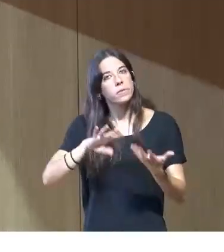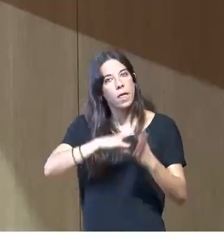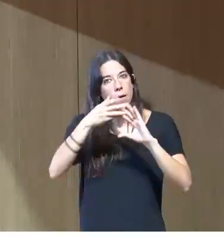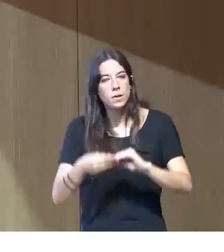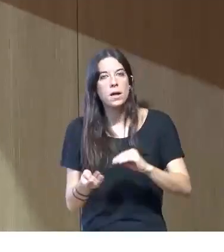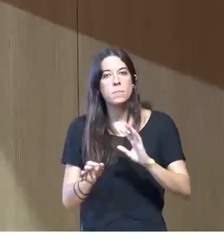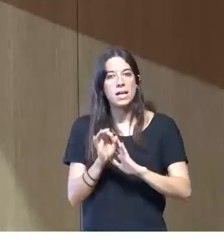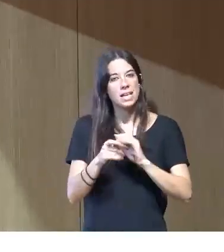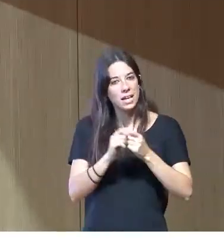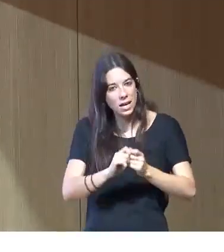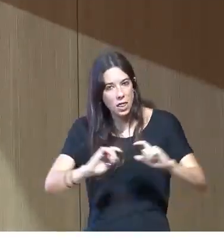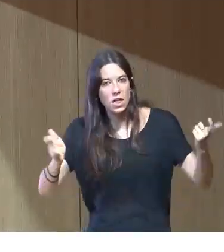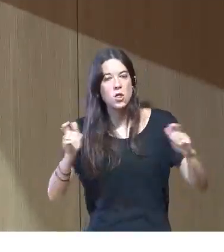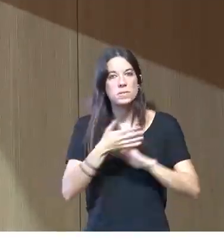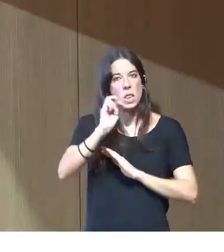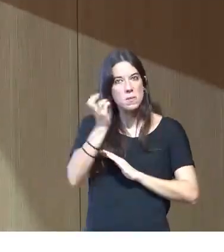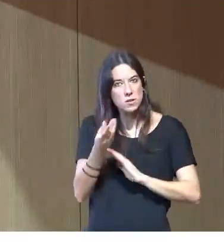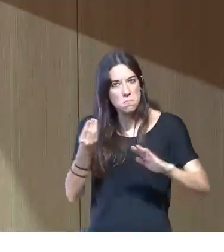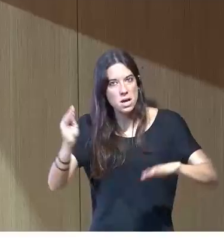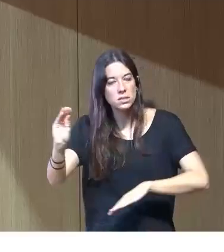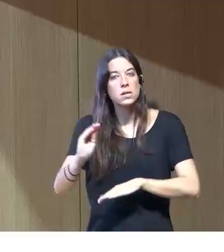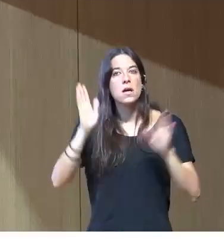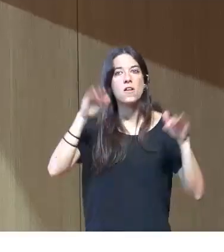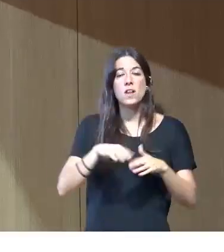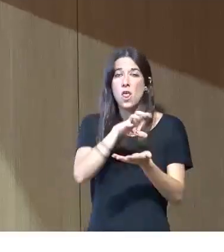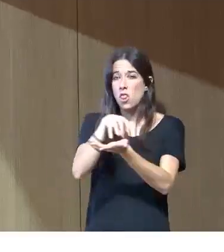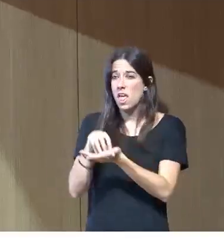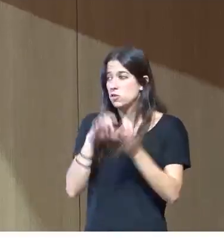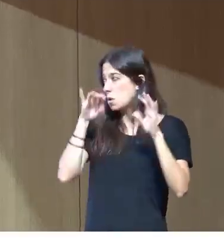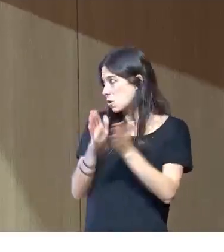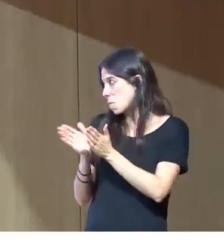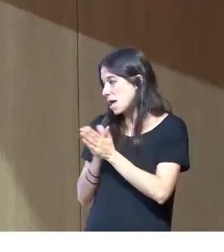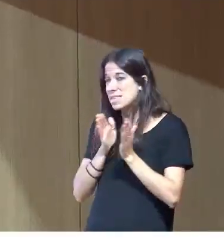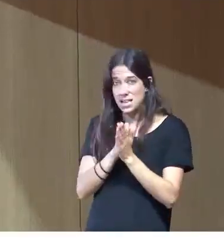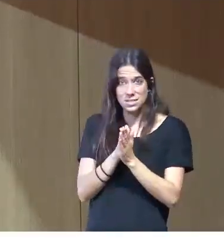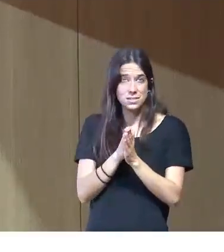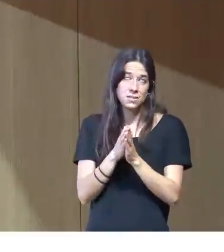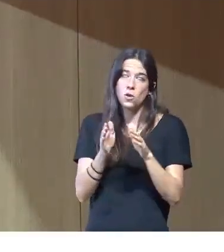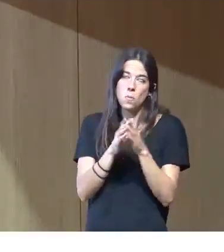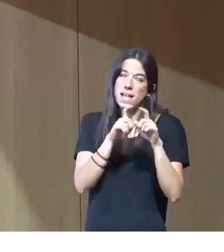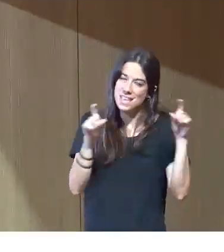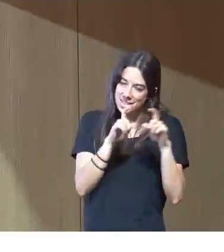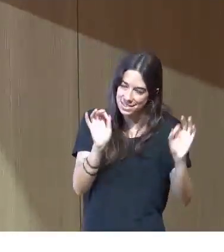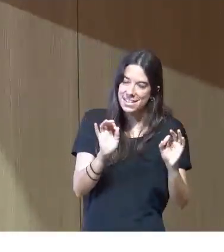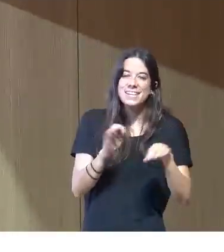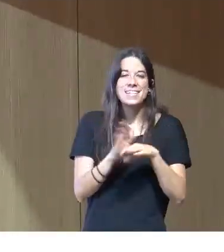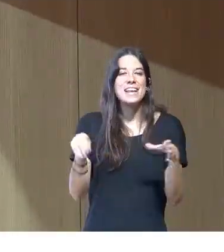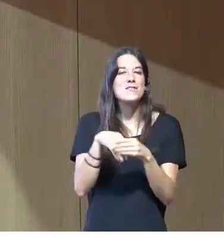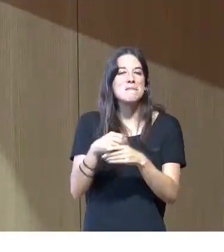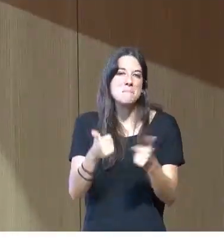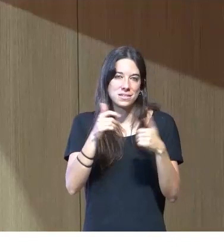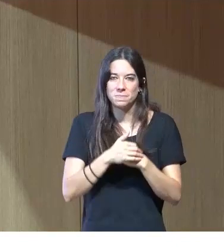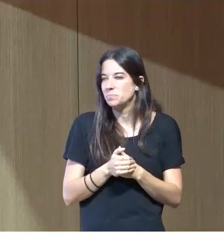siendo cada vez más diversos y los centros como las compañías que además inclusivas sin duda muy bien Francisco pues